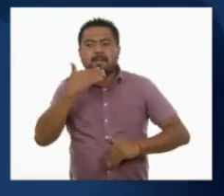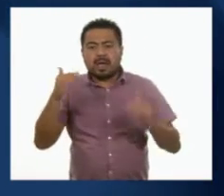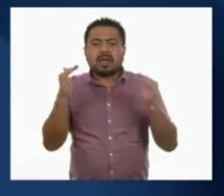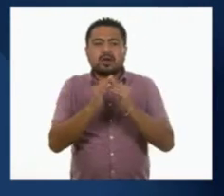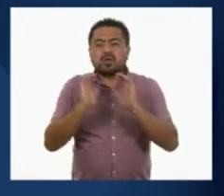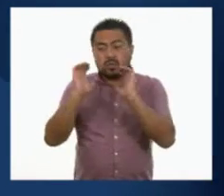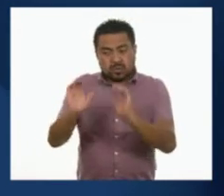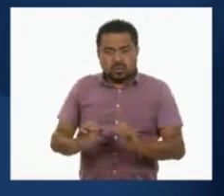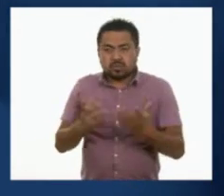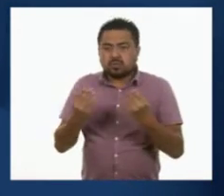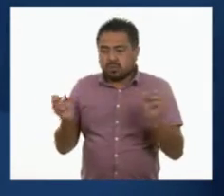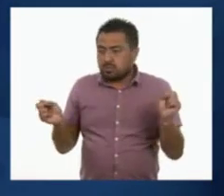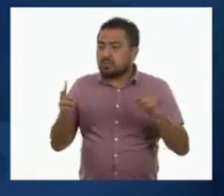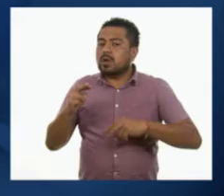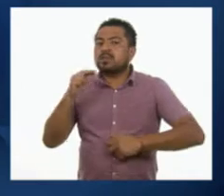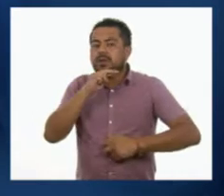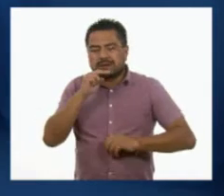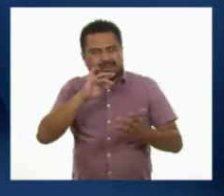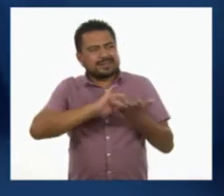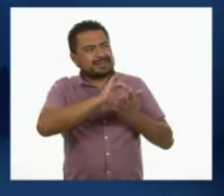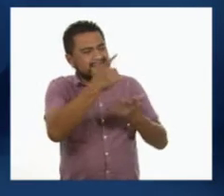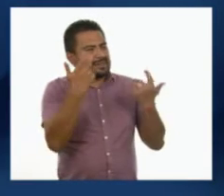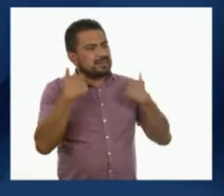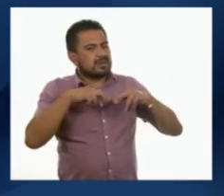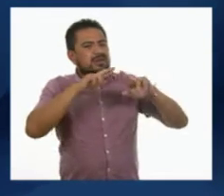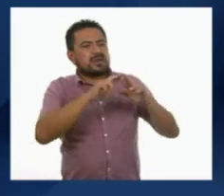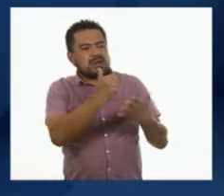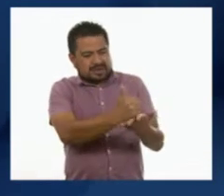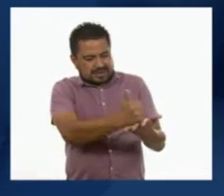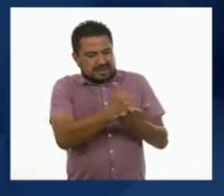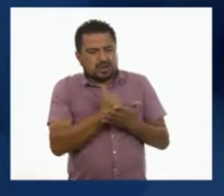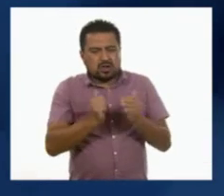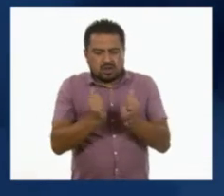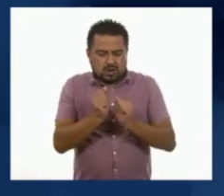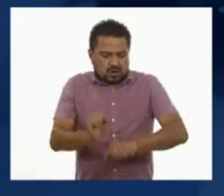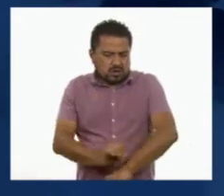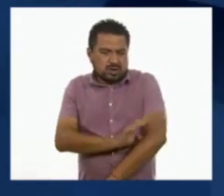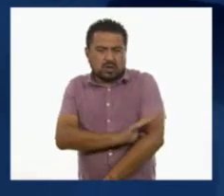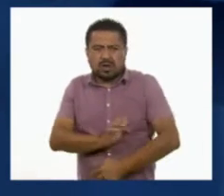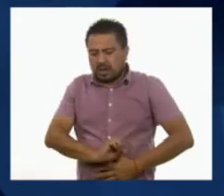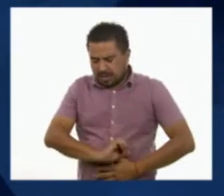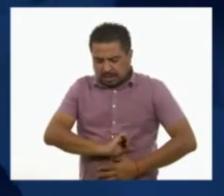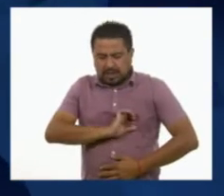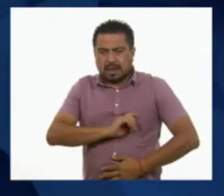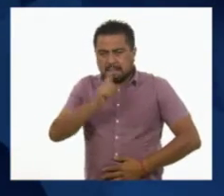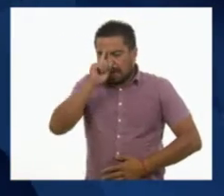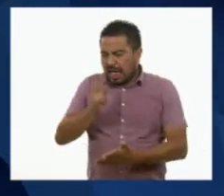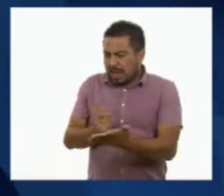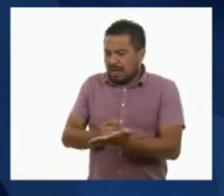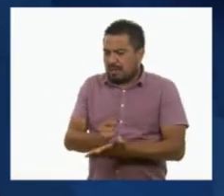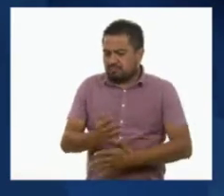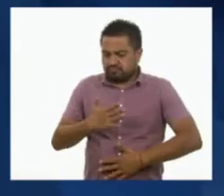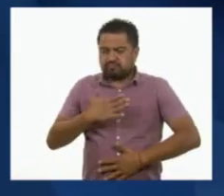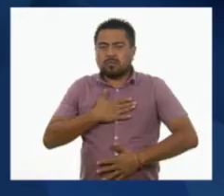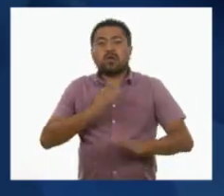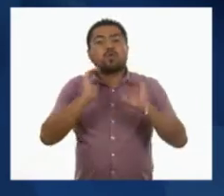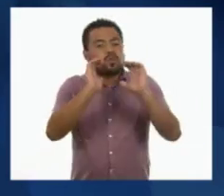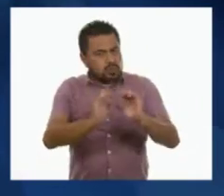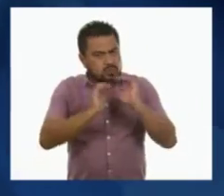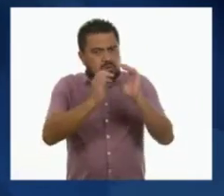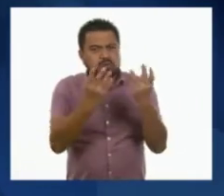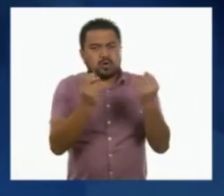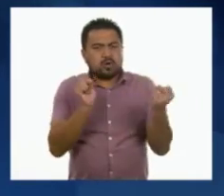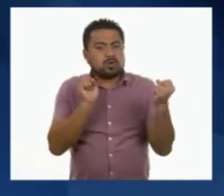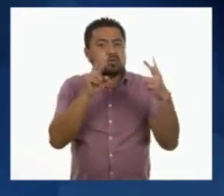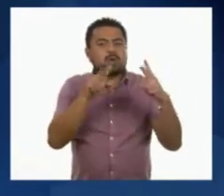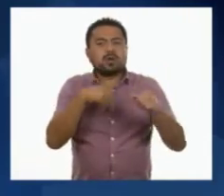y nos vemos pronto. Gracias, profesor Esteban, por ayudarme con mis emociones y con la toma de decisiones. Cuídense mucho. Los